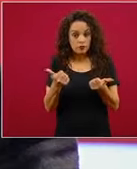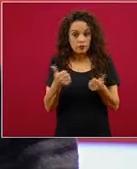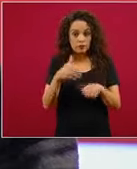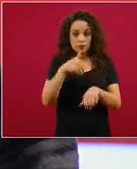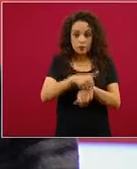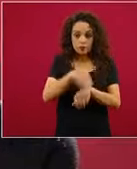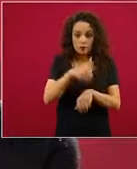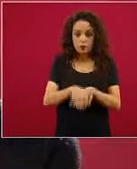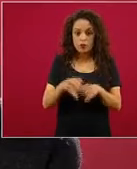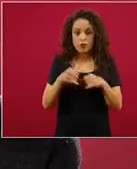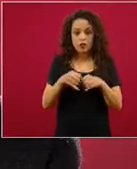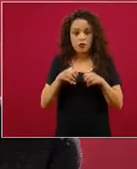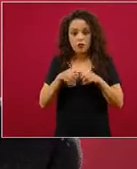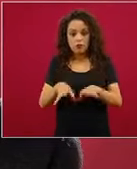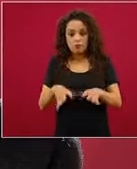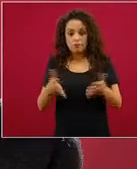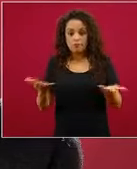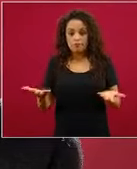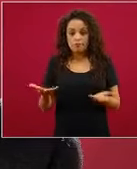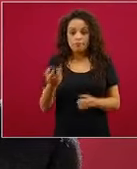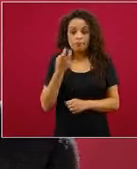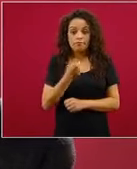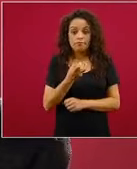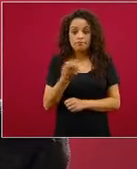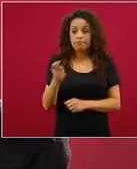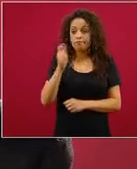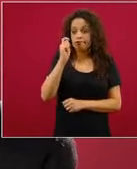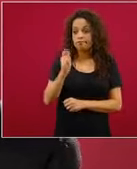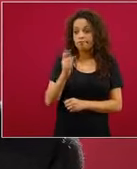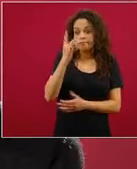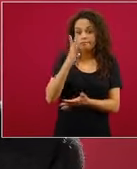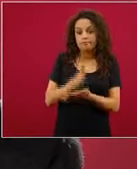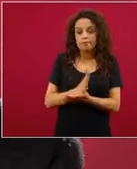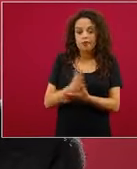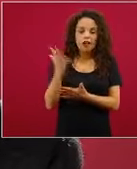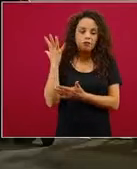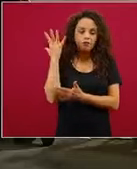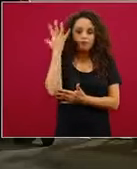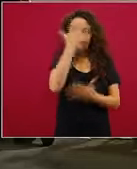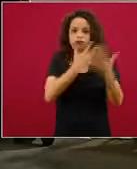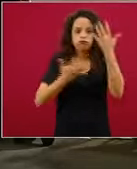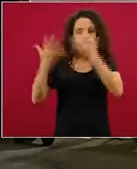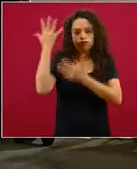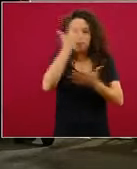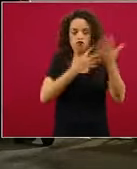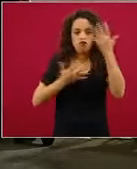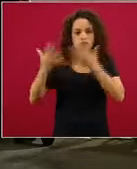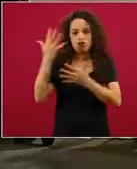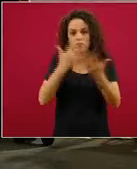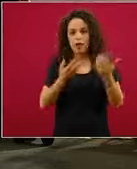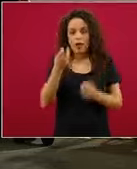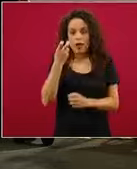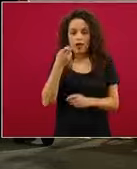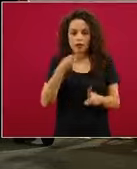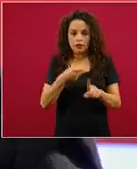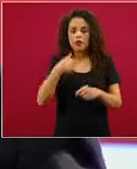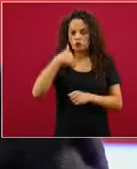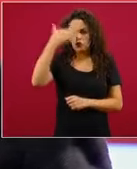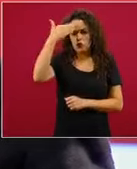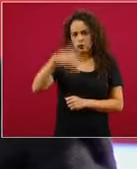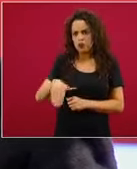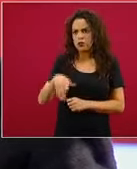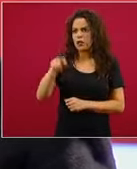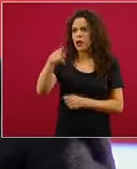cifras o estadísticas solo resulta en una confusión y estamos seguros que no es intención de nadie